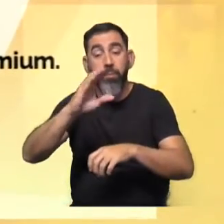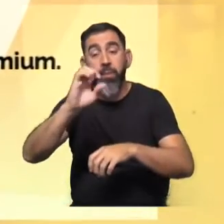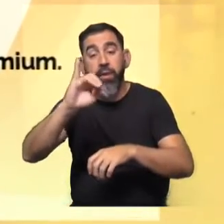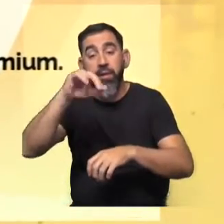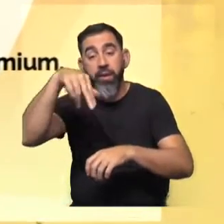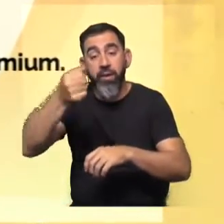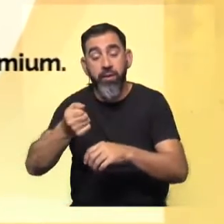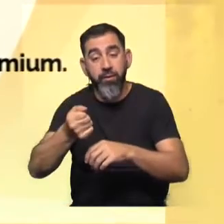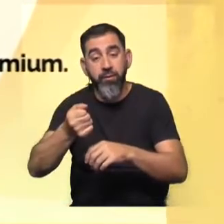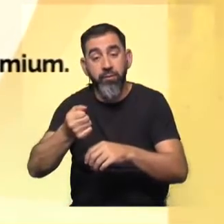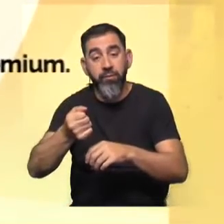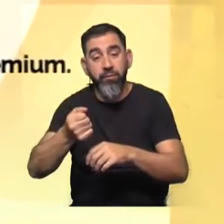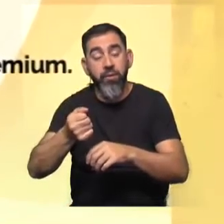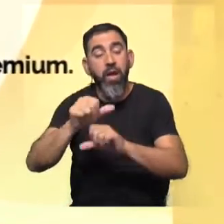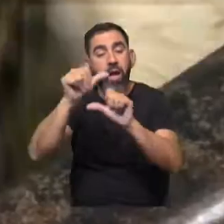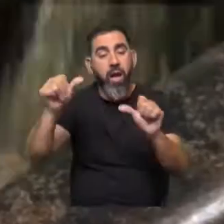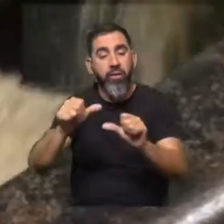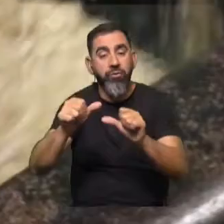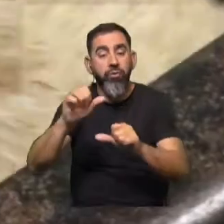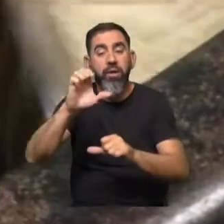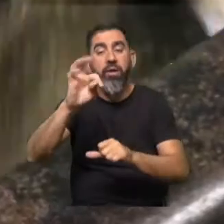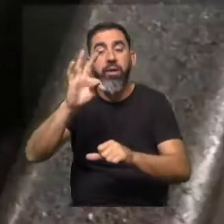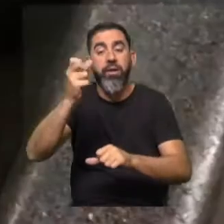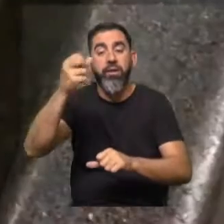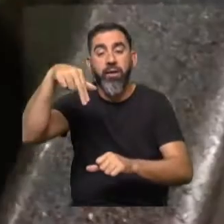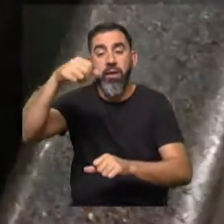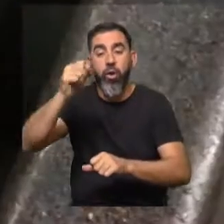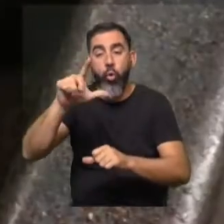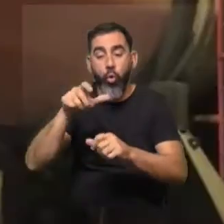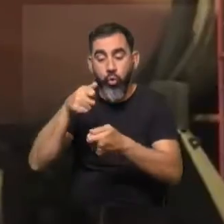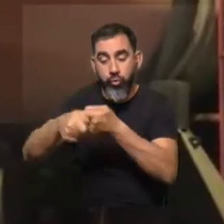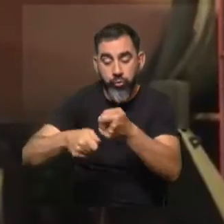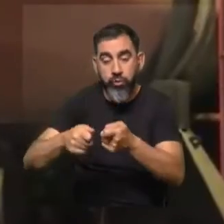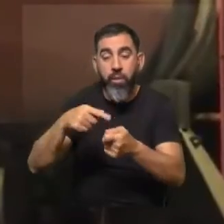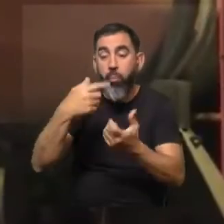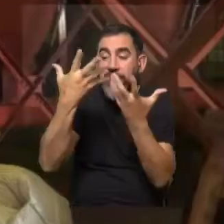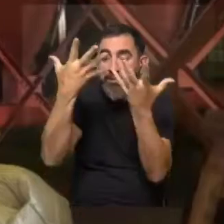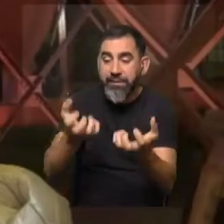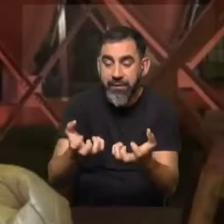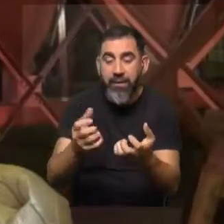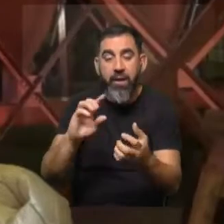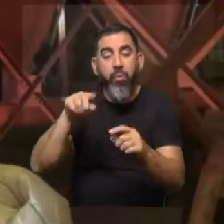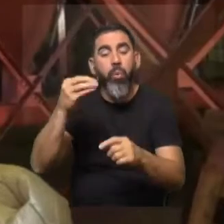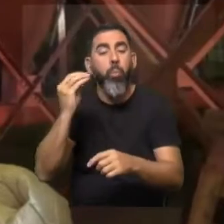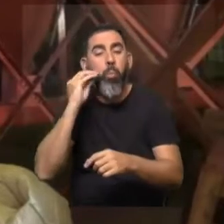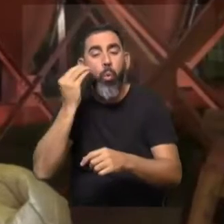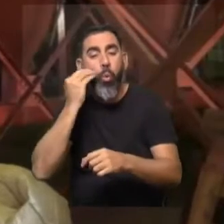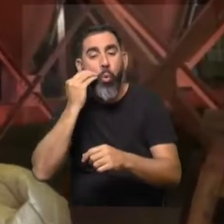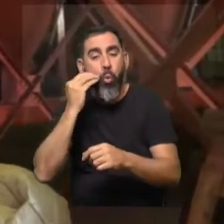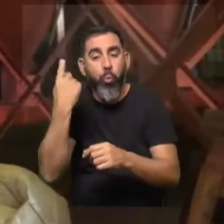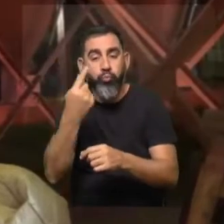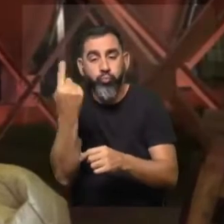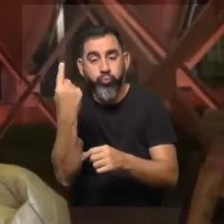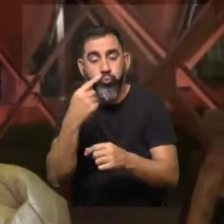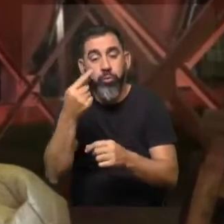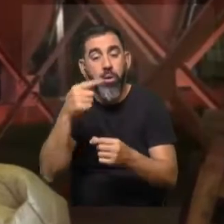medio, realizando una precipitación con etanol. La pectina se seca, se muele, es un polvo, y luego ese polvo se